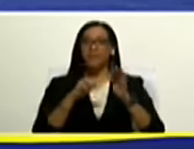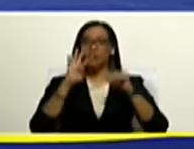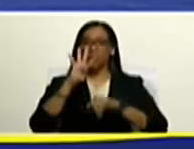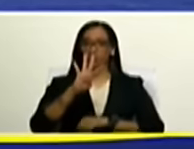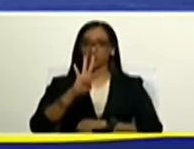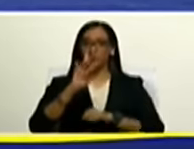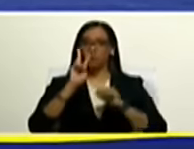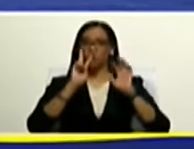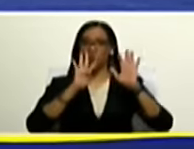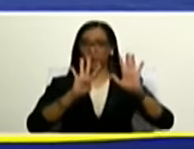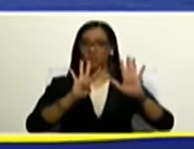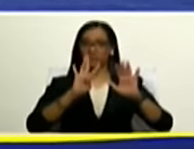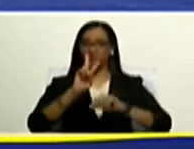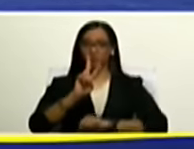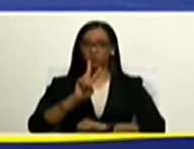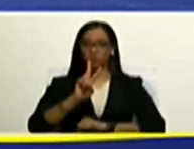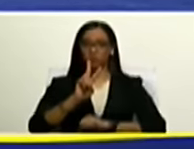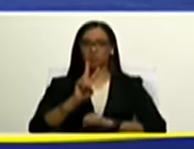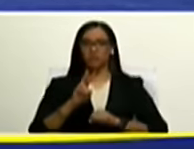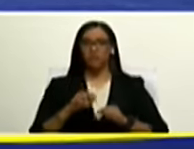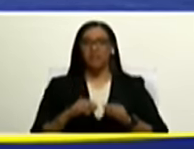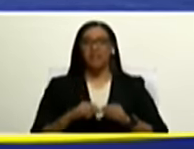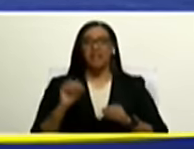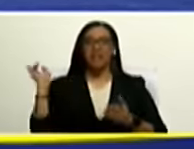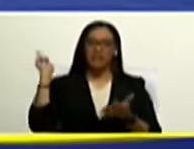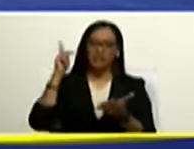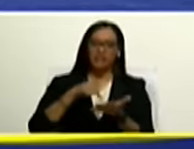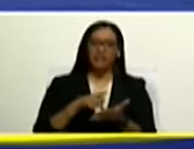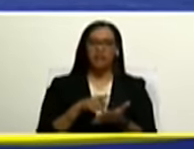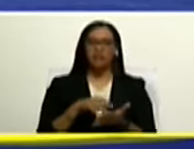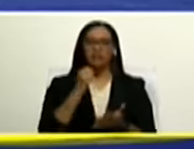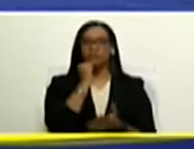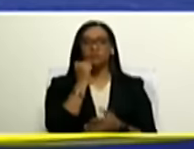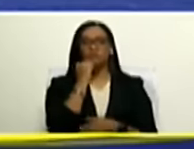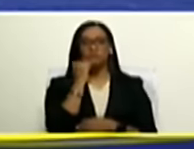1492, la llegada de los invasores